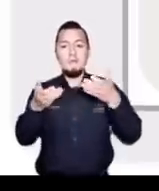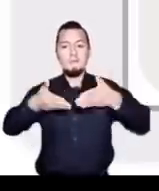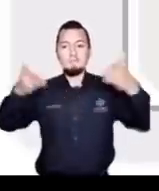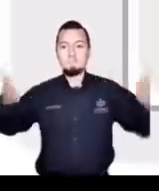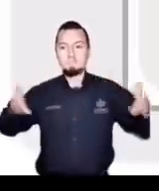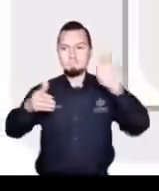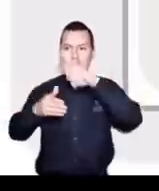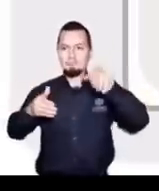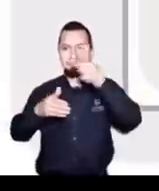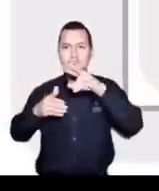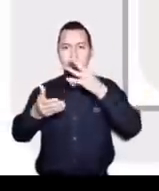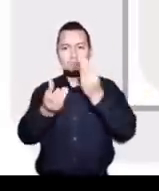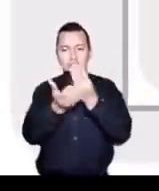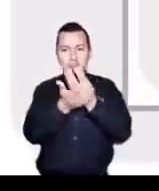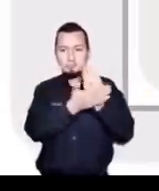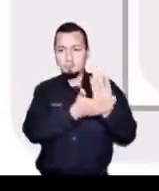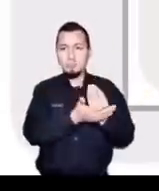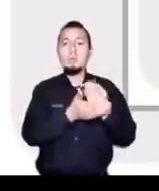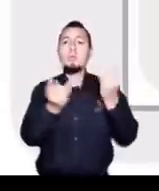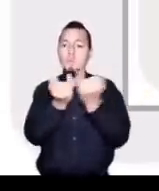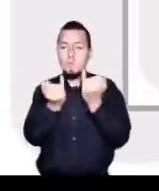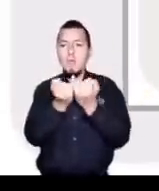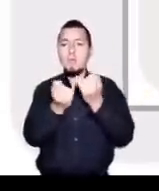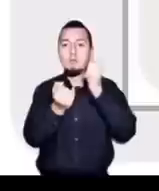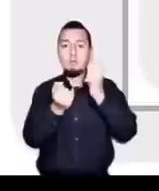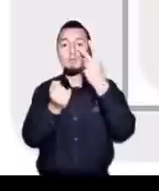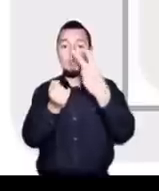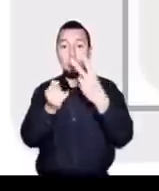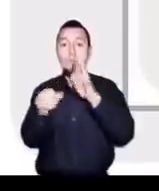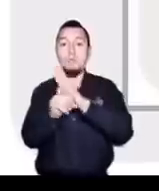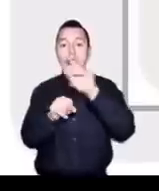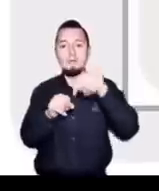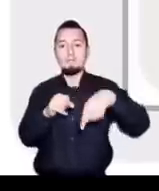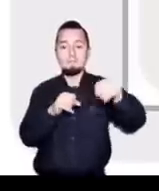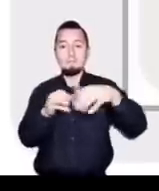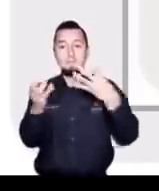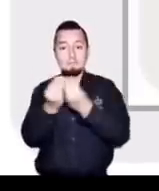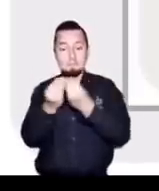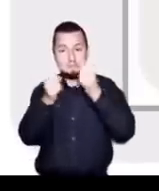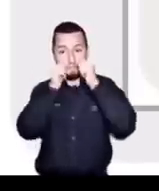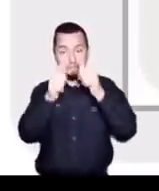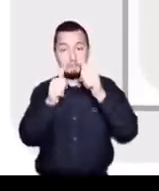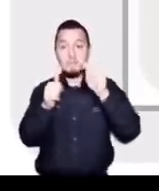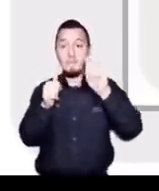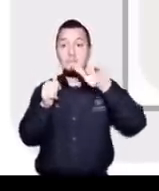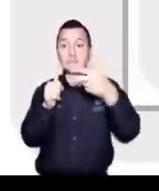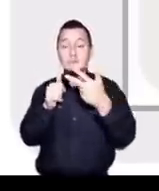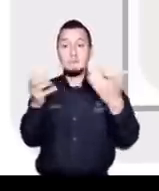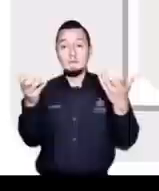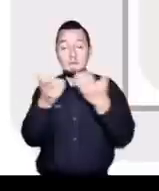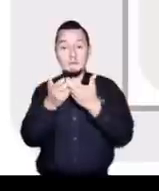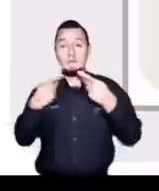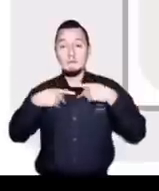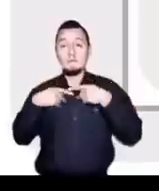15 nodos viales. Dos de ellos van a ser con paso de nivel, 13 vamos a mejorar todos los cruces a nivel